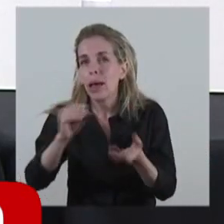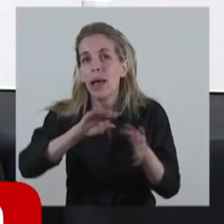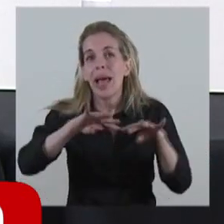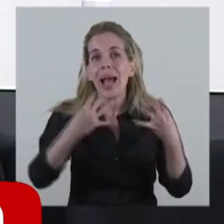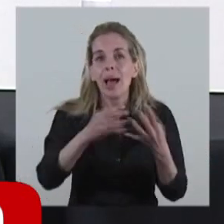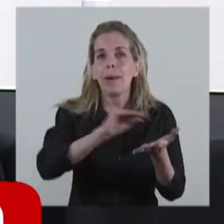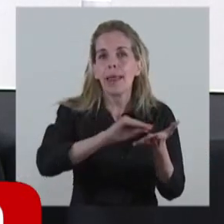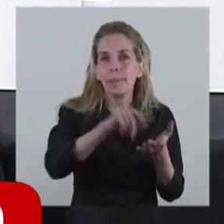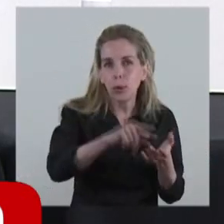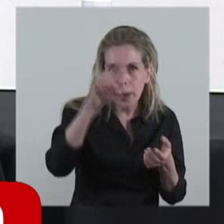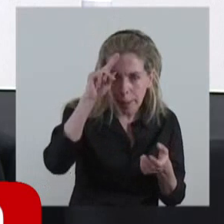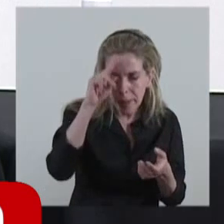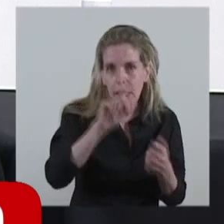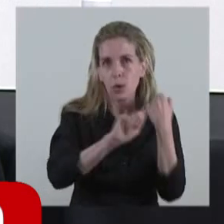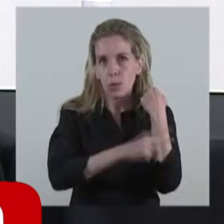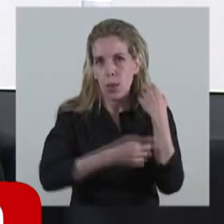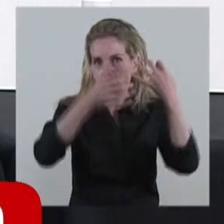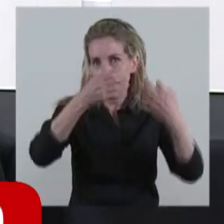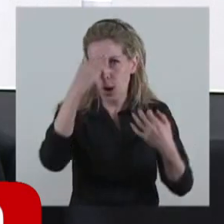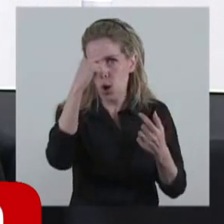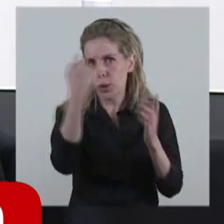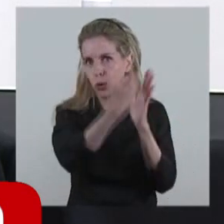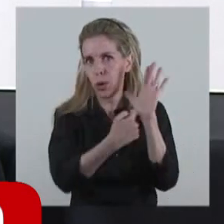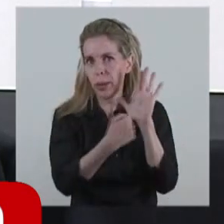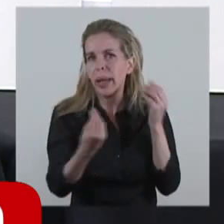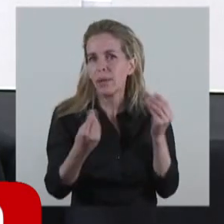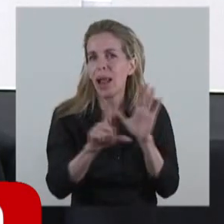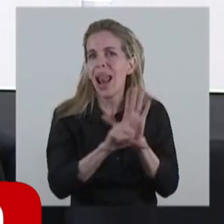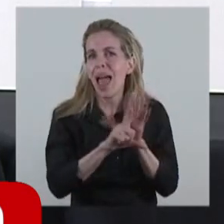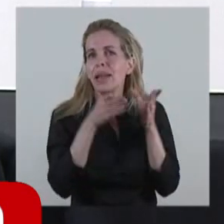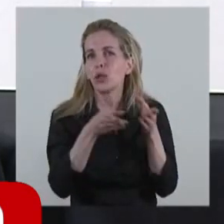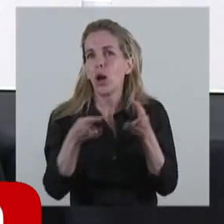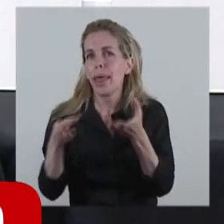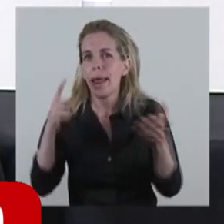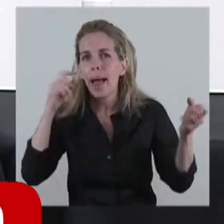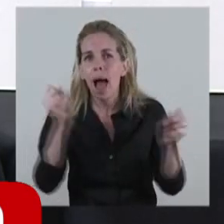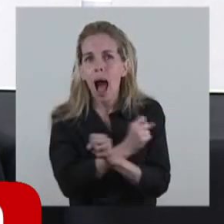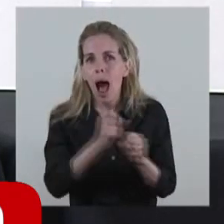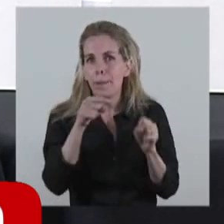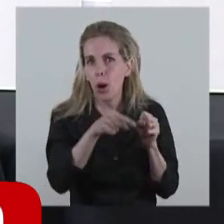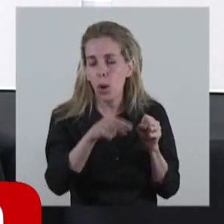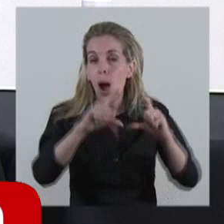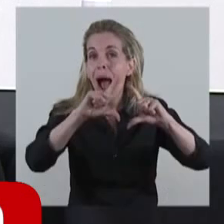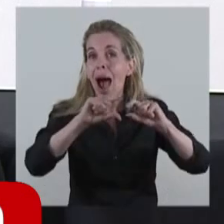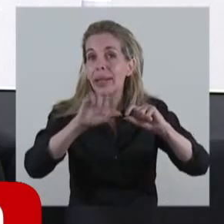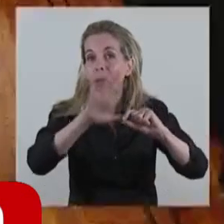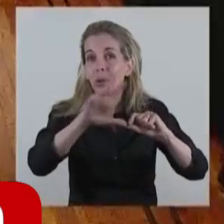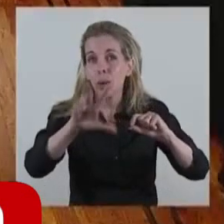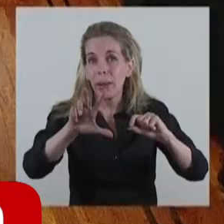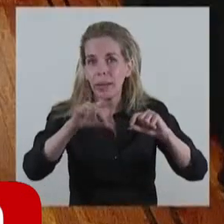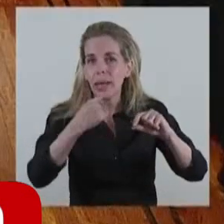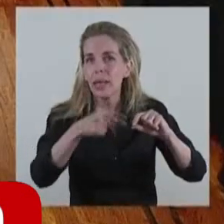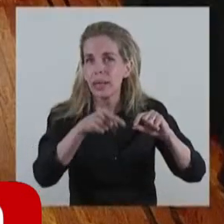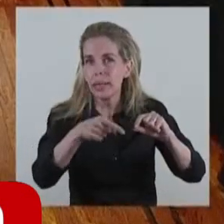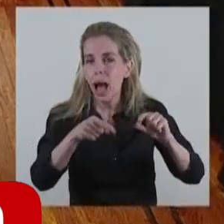poderes constitucionales, fue la Ley de Solidaridad, en la cual se incluía en su artículo 53,